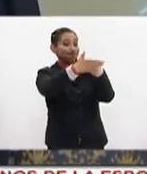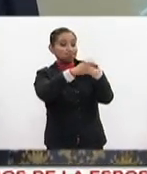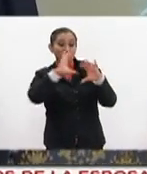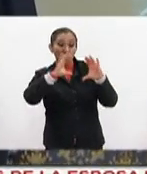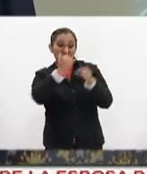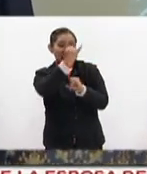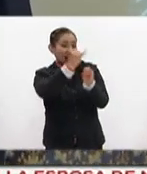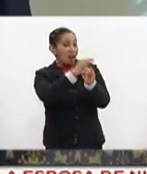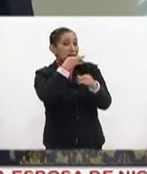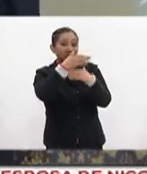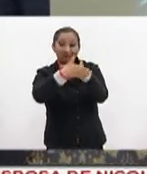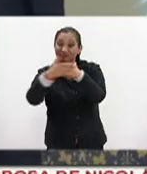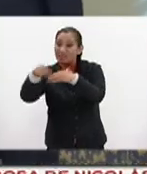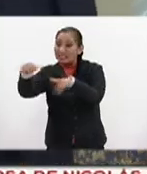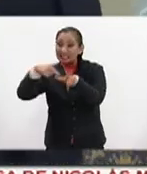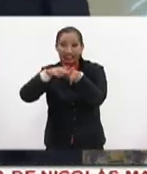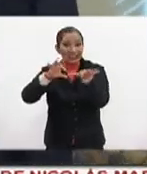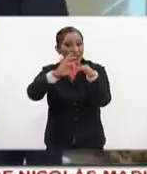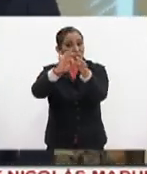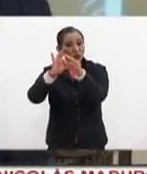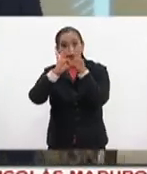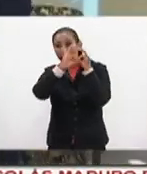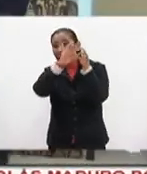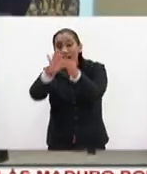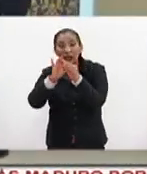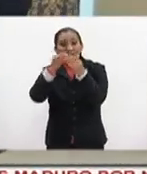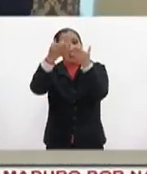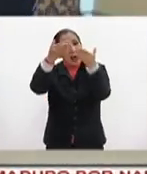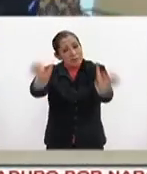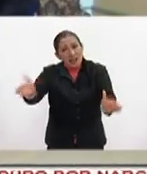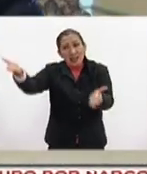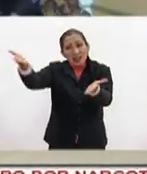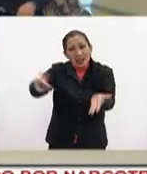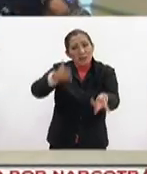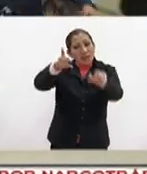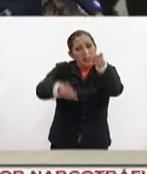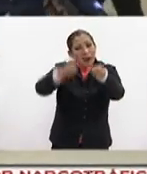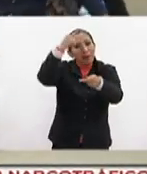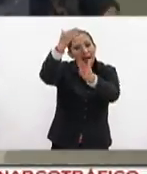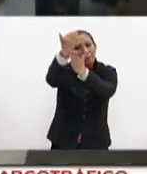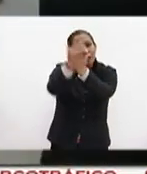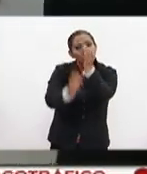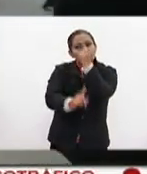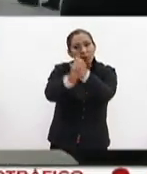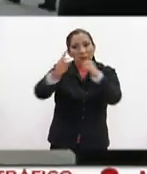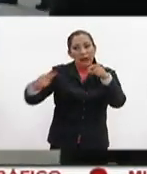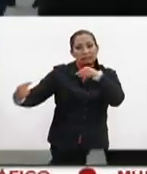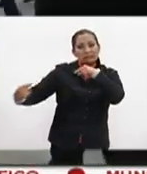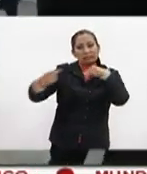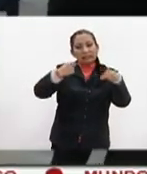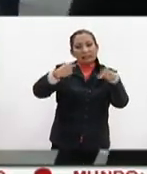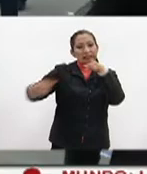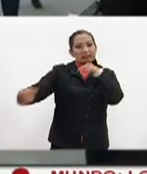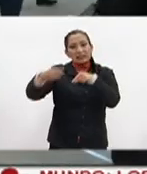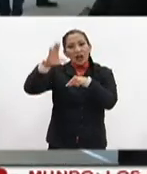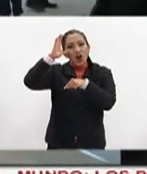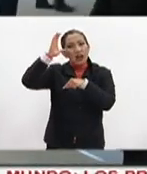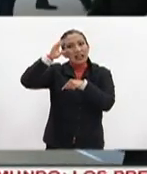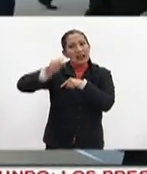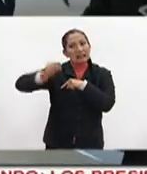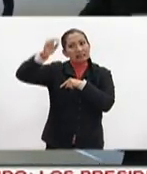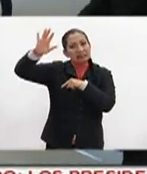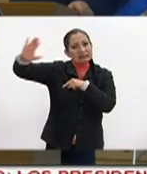la comunidad internacional a mantenerse unida y a abrir la puerta al diálogo para mitigar la tensión que se vive en la península